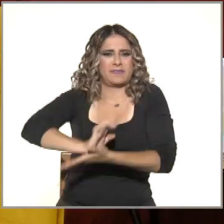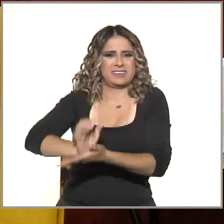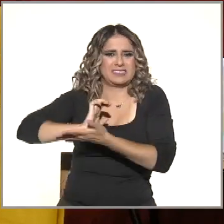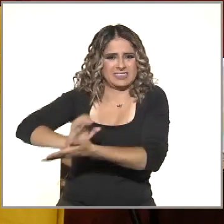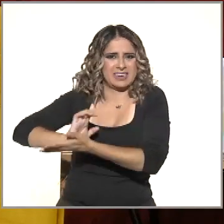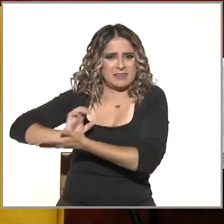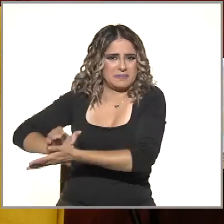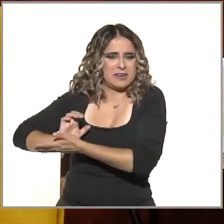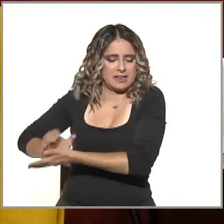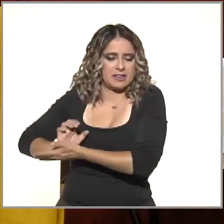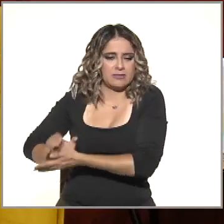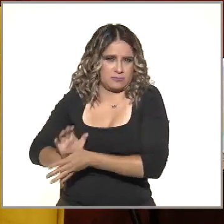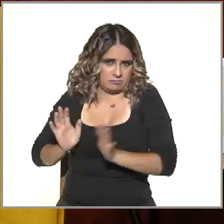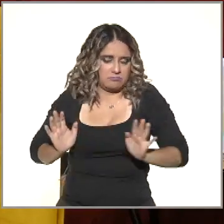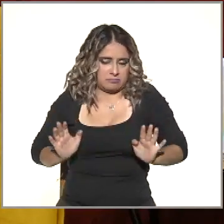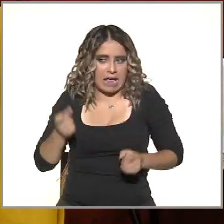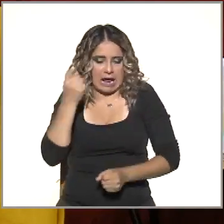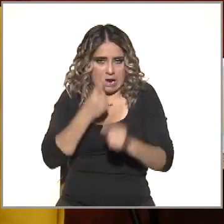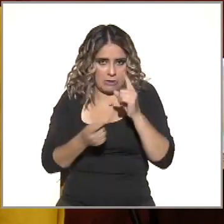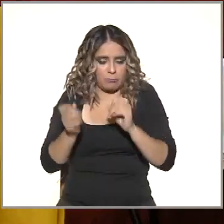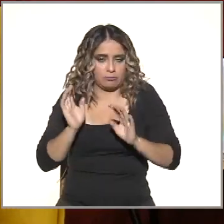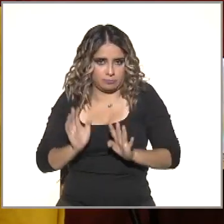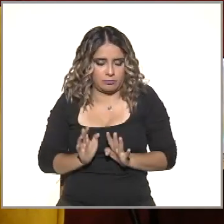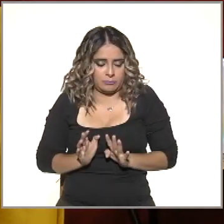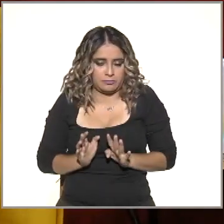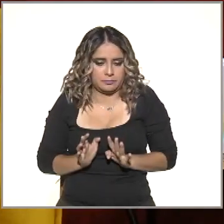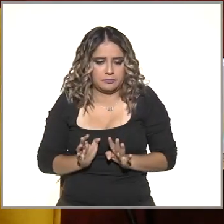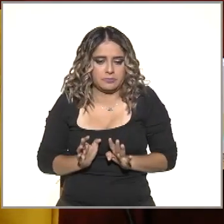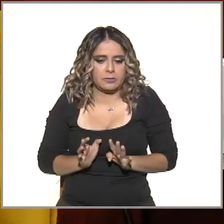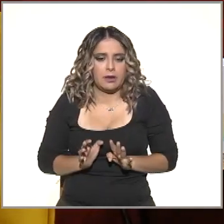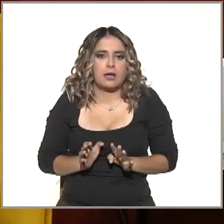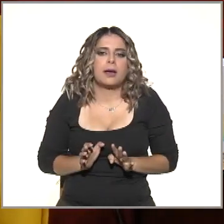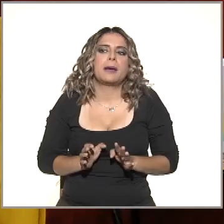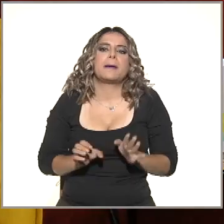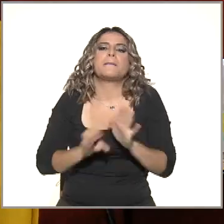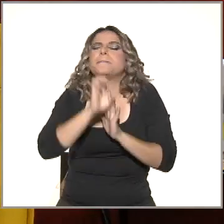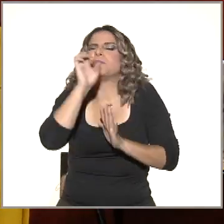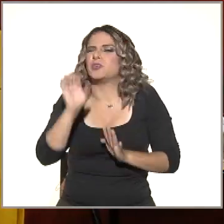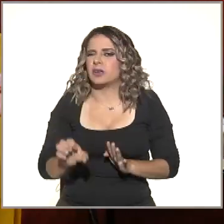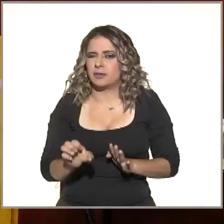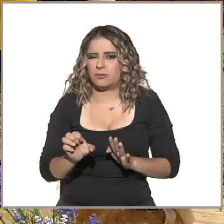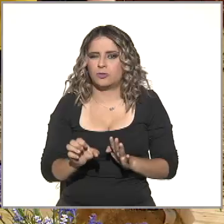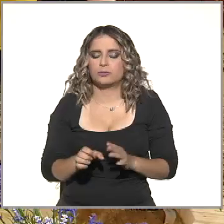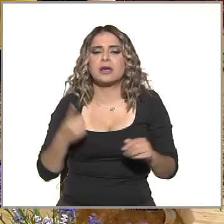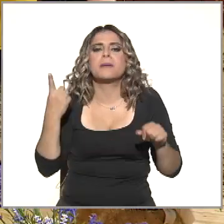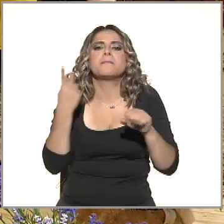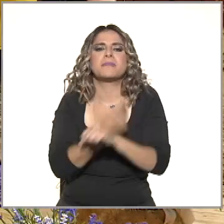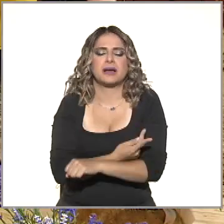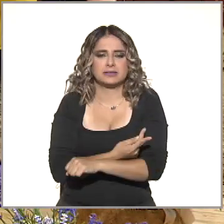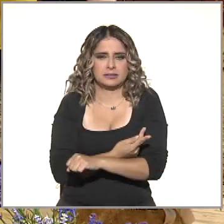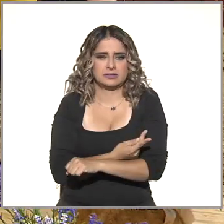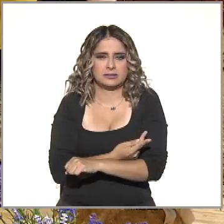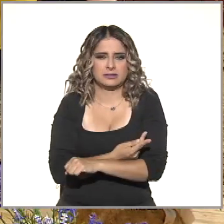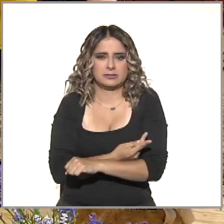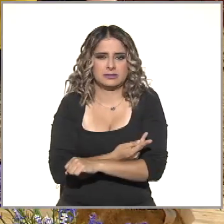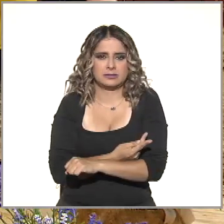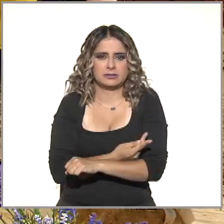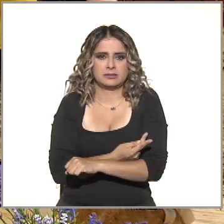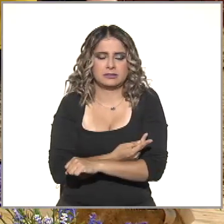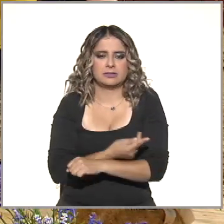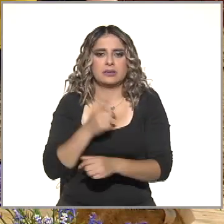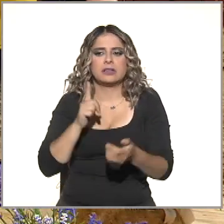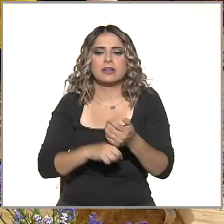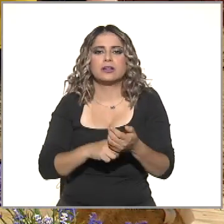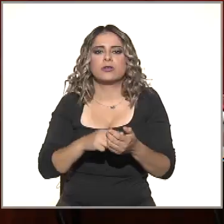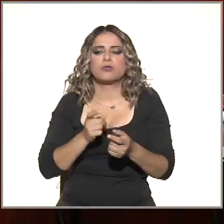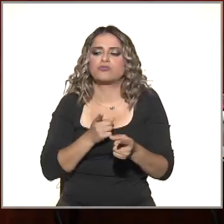discriminatorias, ¿no? Vamos a tomar por caso lo que está sucediendo mucho con la